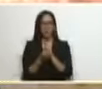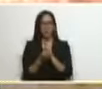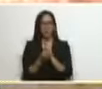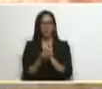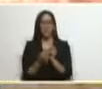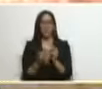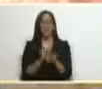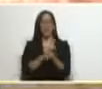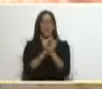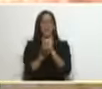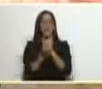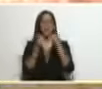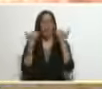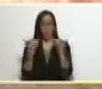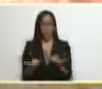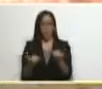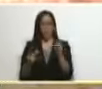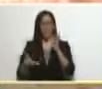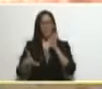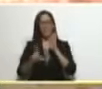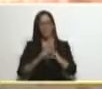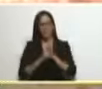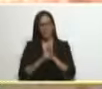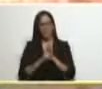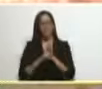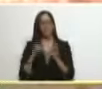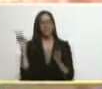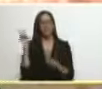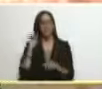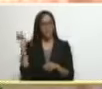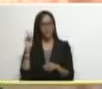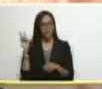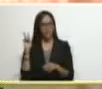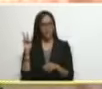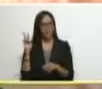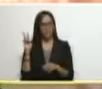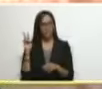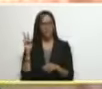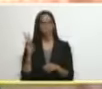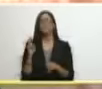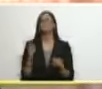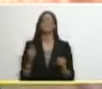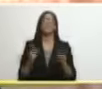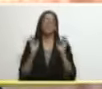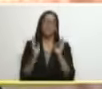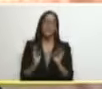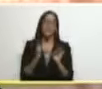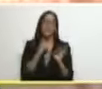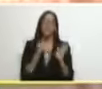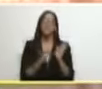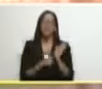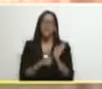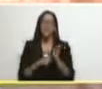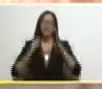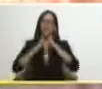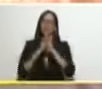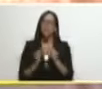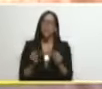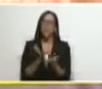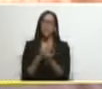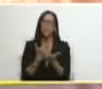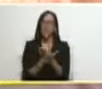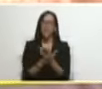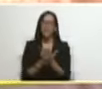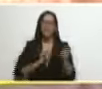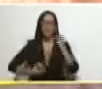convertida ahora en ley orgánica de la República Bolivariana de Venezuela, será cumplida en todas sus partes en